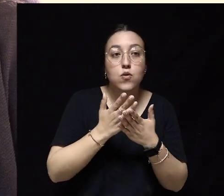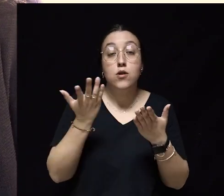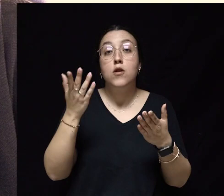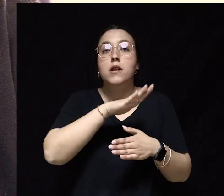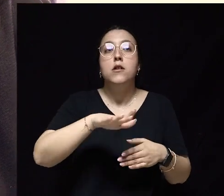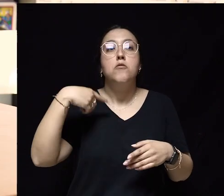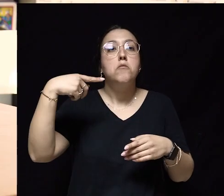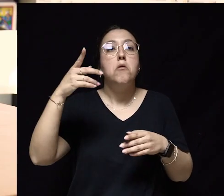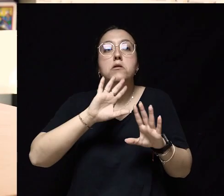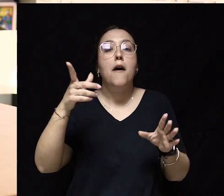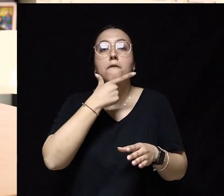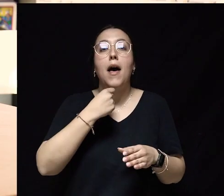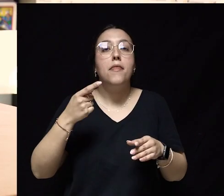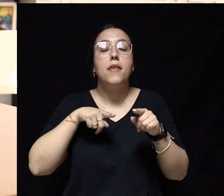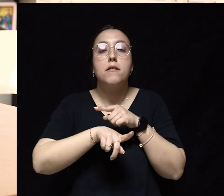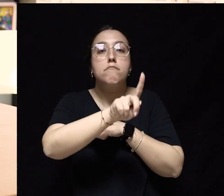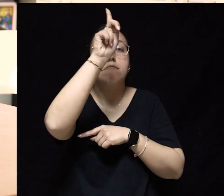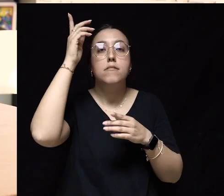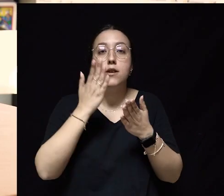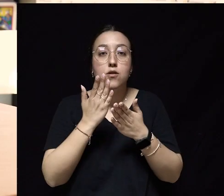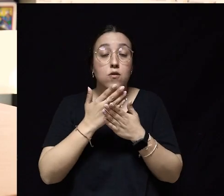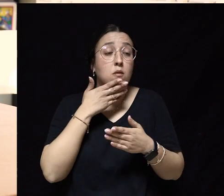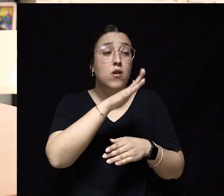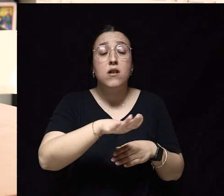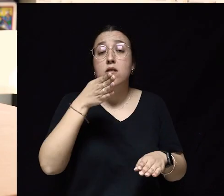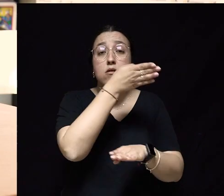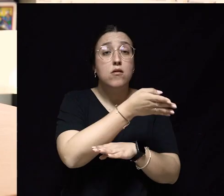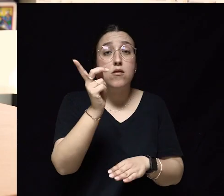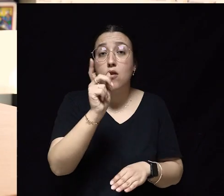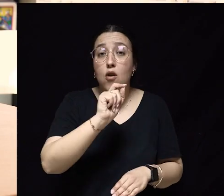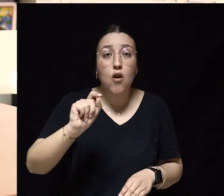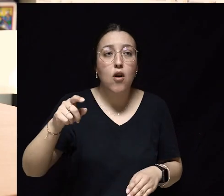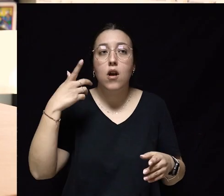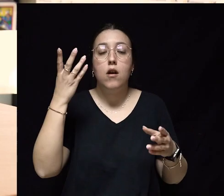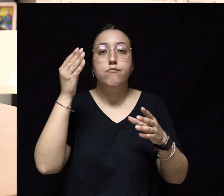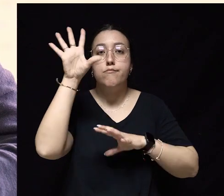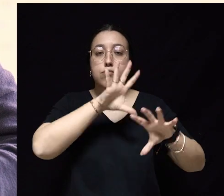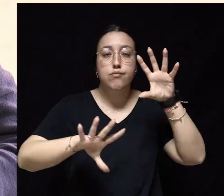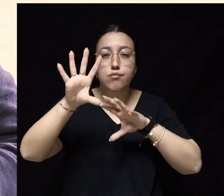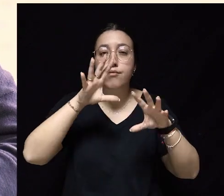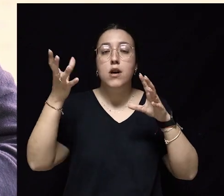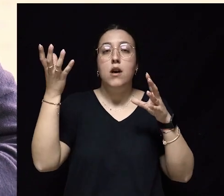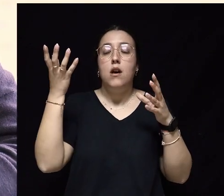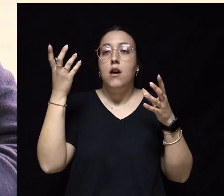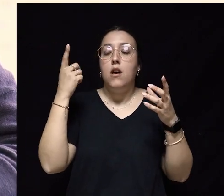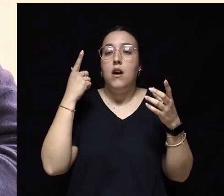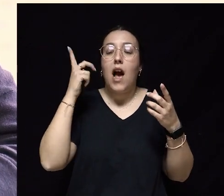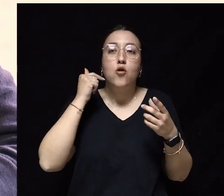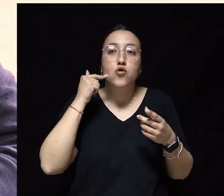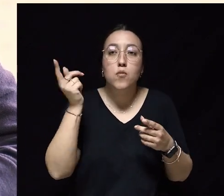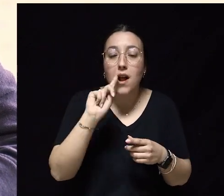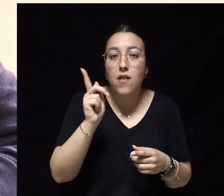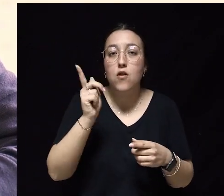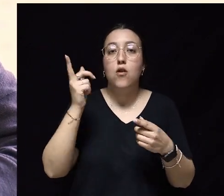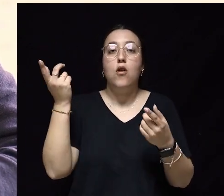resulta menos difícil poder adaptarse. La educación temprana ayuda muchísimo a esos